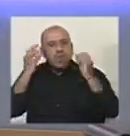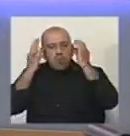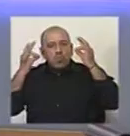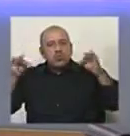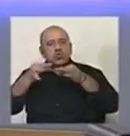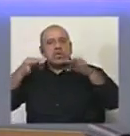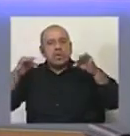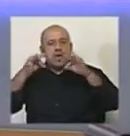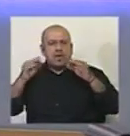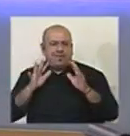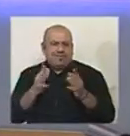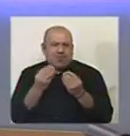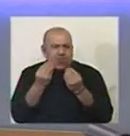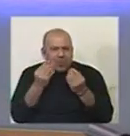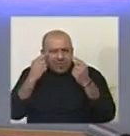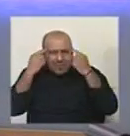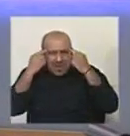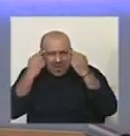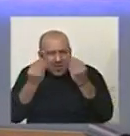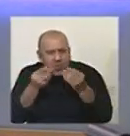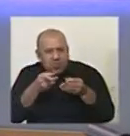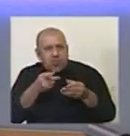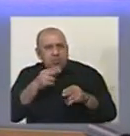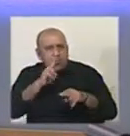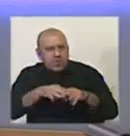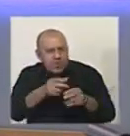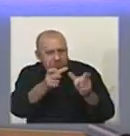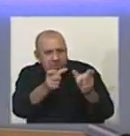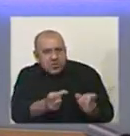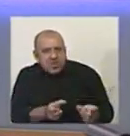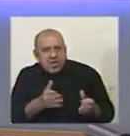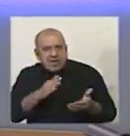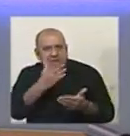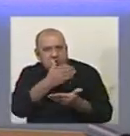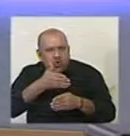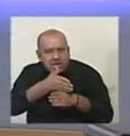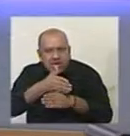hacían, o sea, un sadismo feroz. Pero después tenemos también a un jefe de la inteligencia, un general llamado